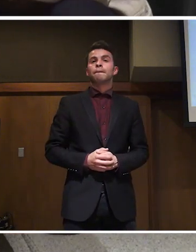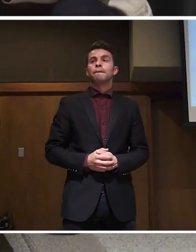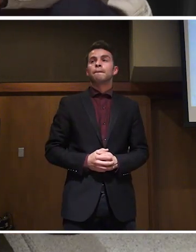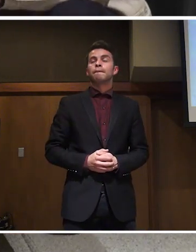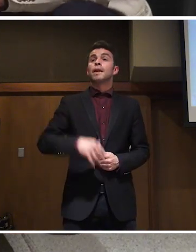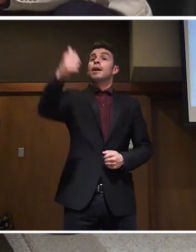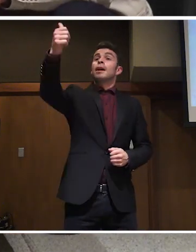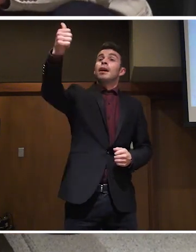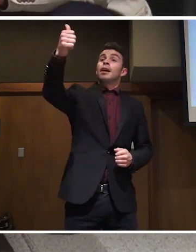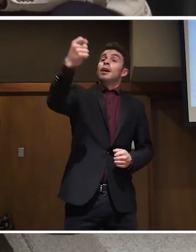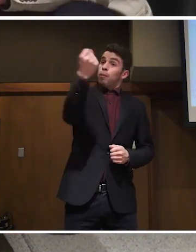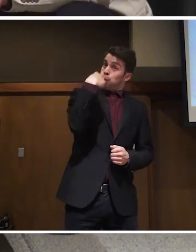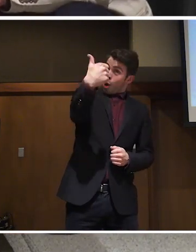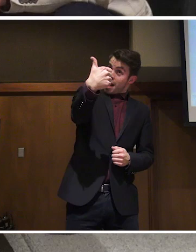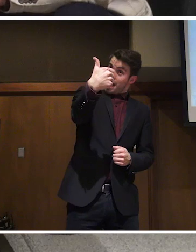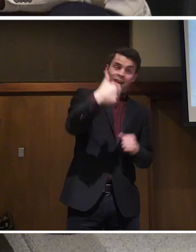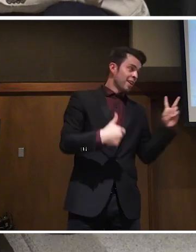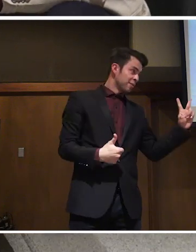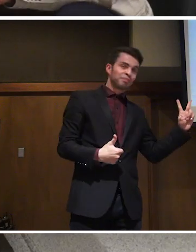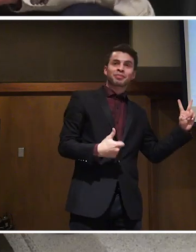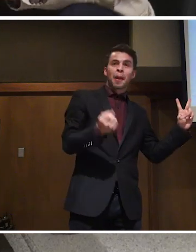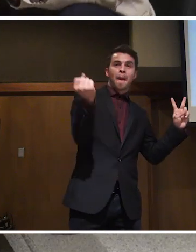para María Isabel. Sí.